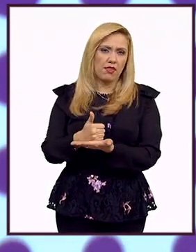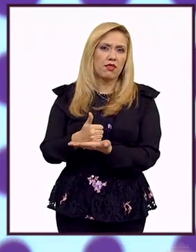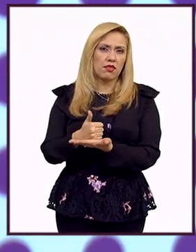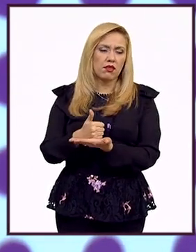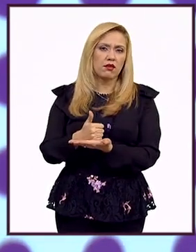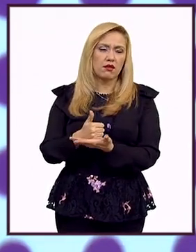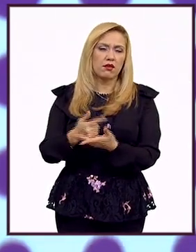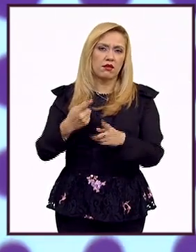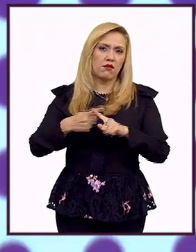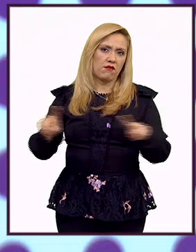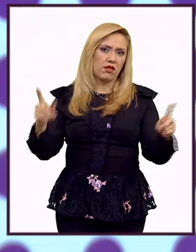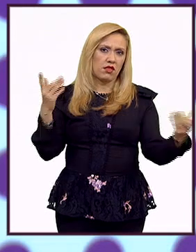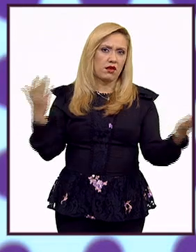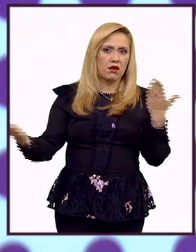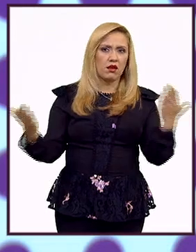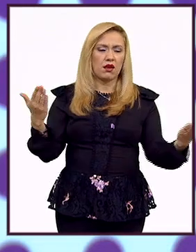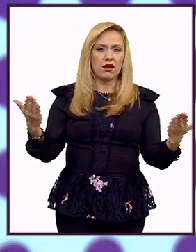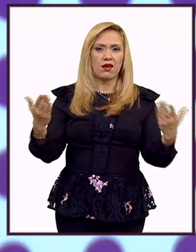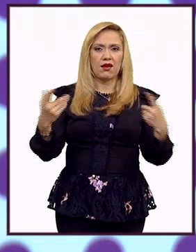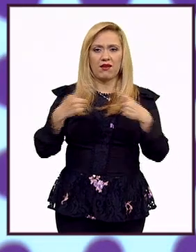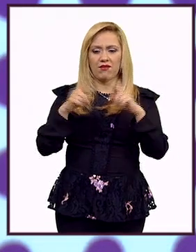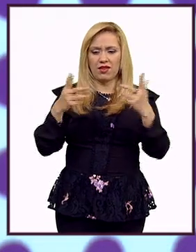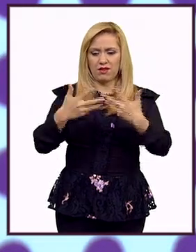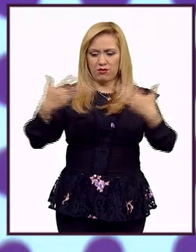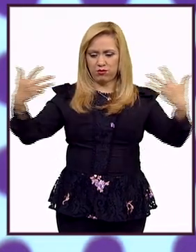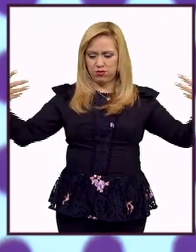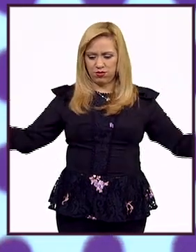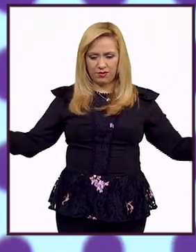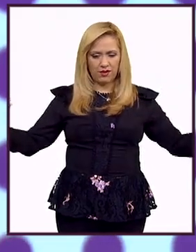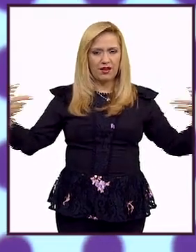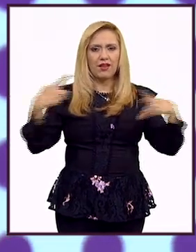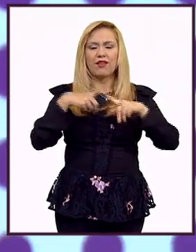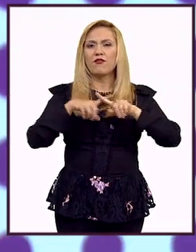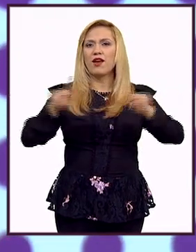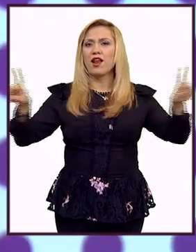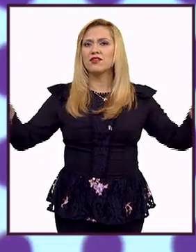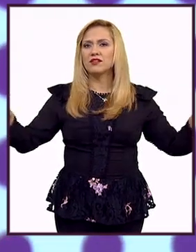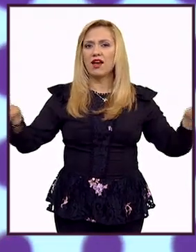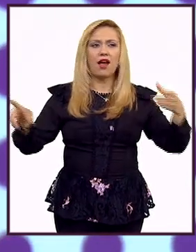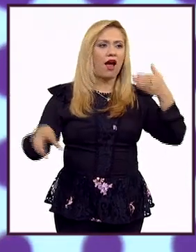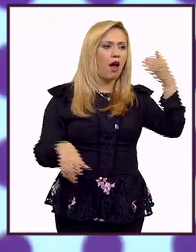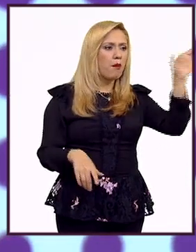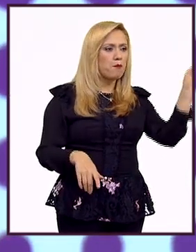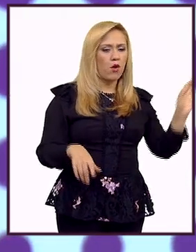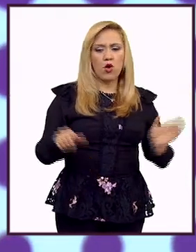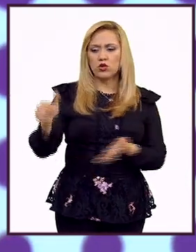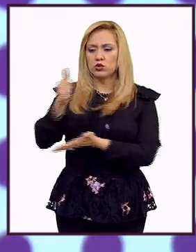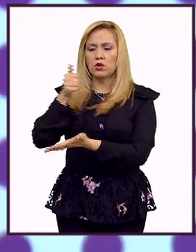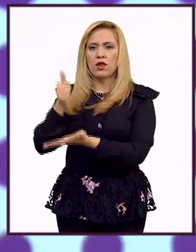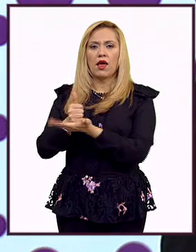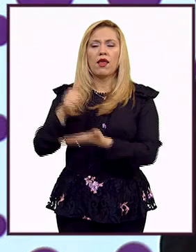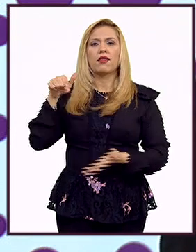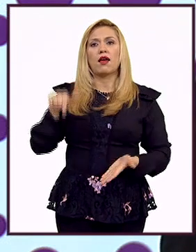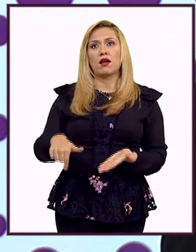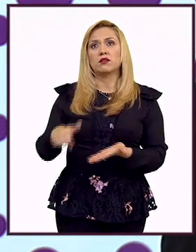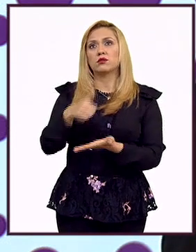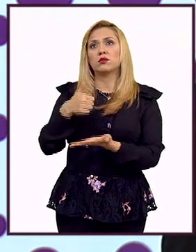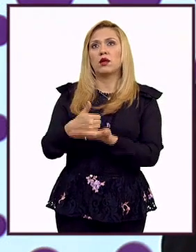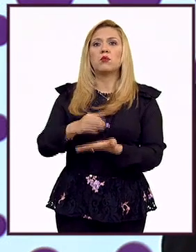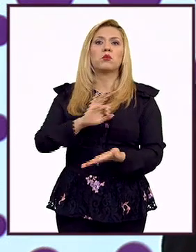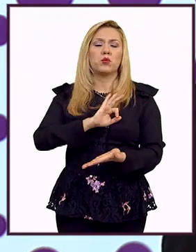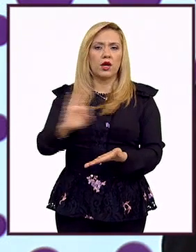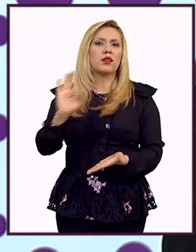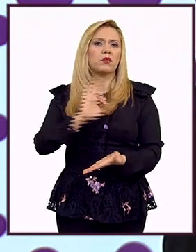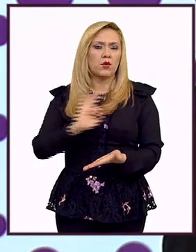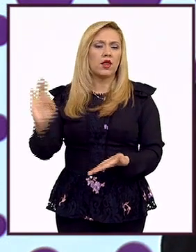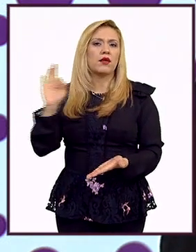ha llamado en la literatura como las grandes brechas entre el campo y la ciudad, ¿no? Donde la ciudad, sin que existan, digamos,